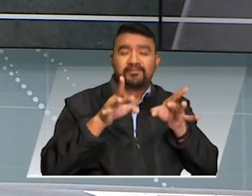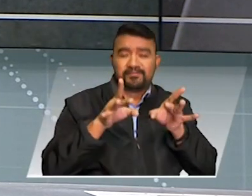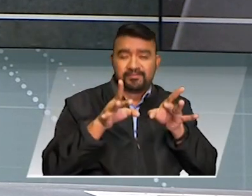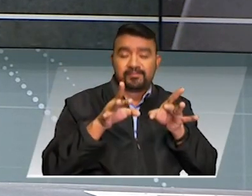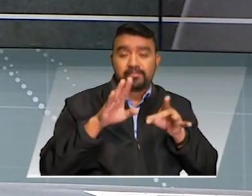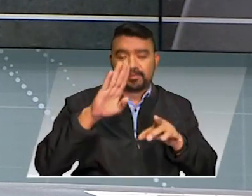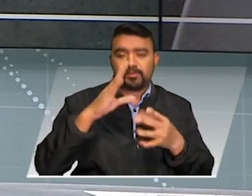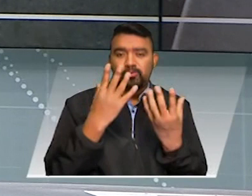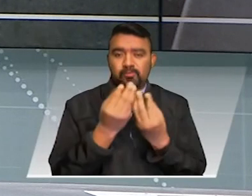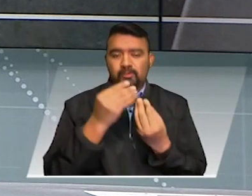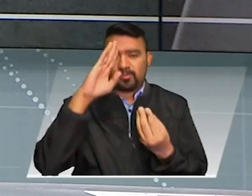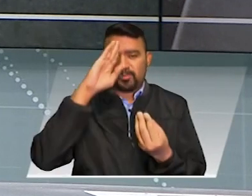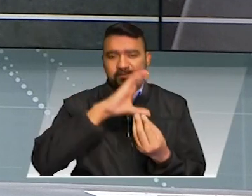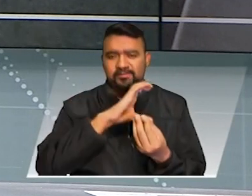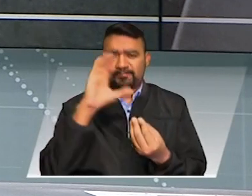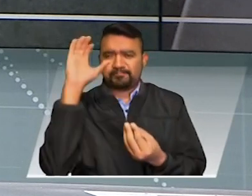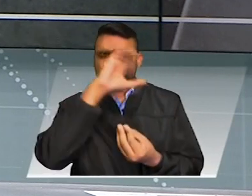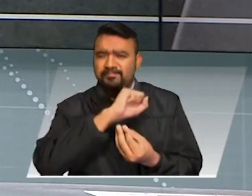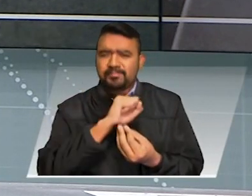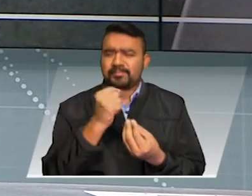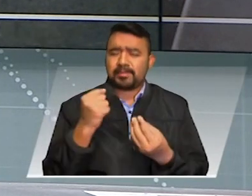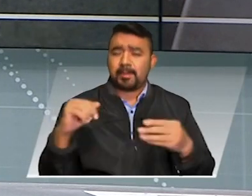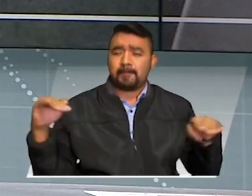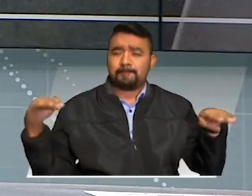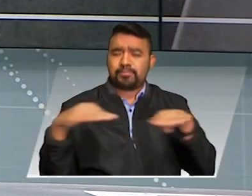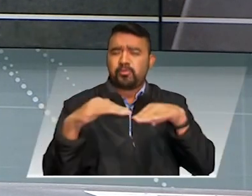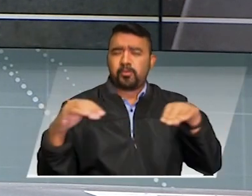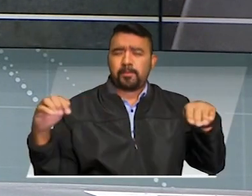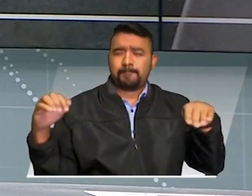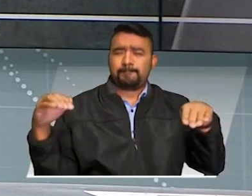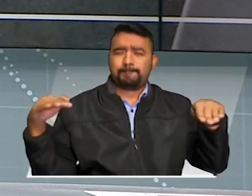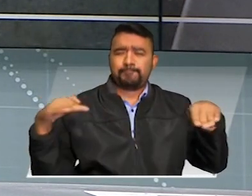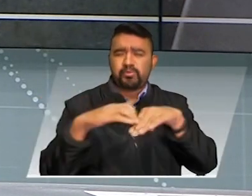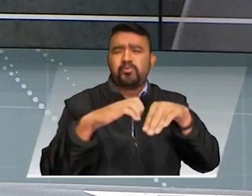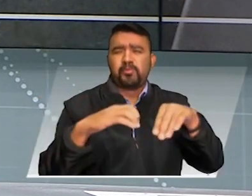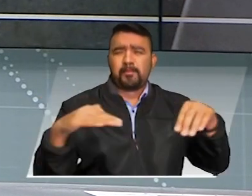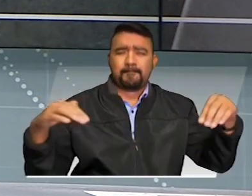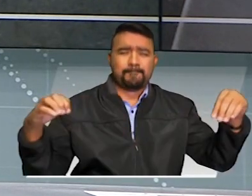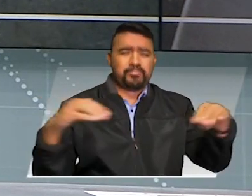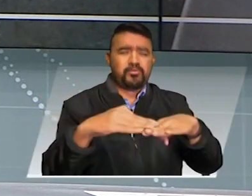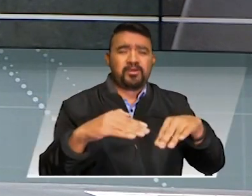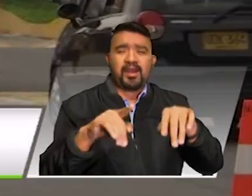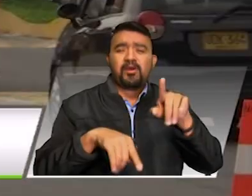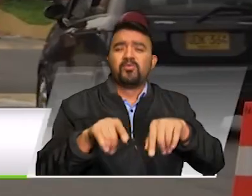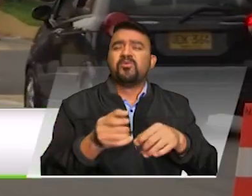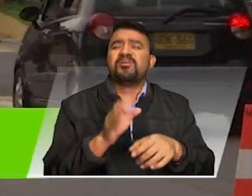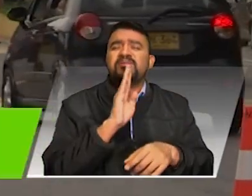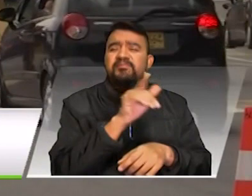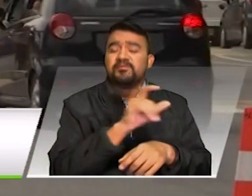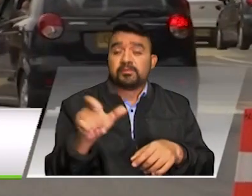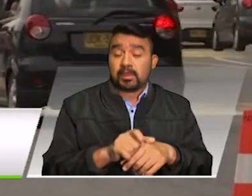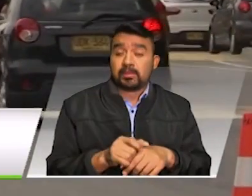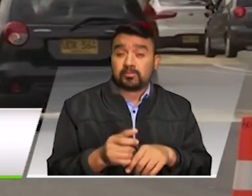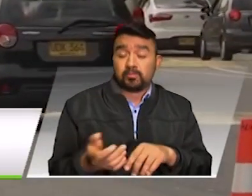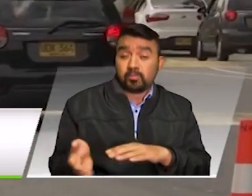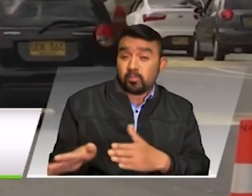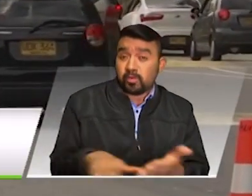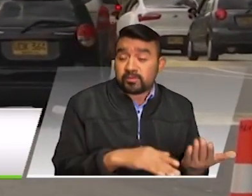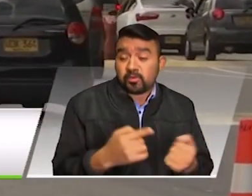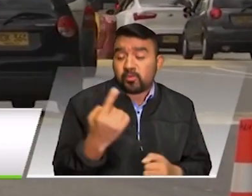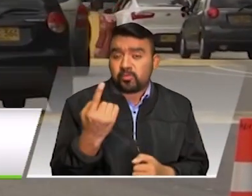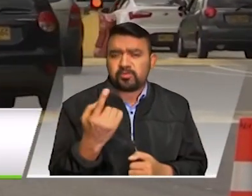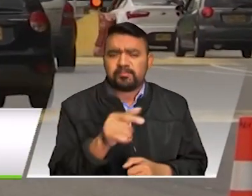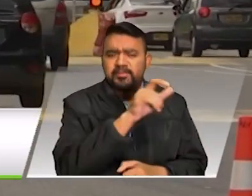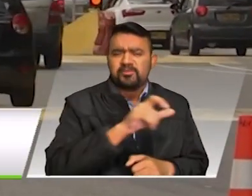la policía da cuenta ya de 8 accidentes viales que han dejado un muerto y tres heridos durante este puente festivo de san